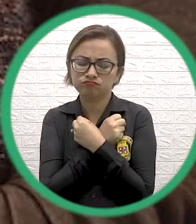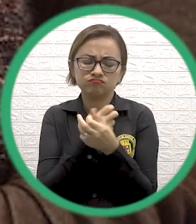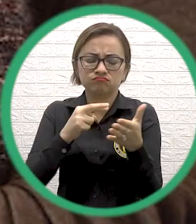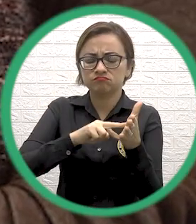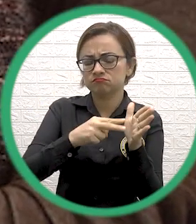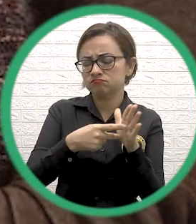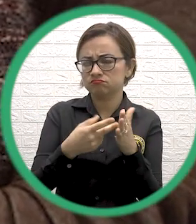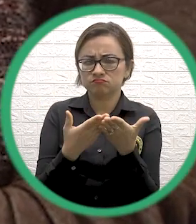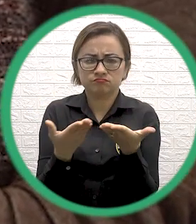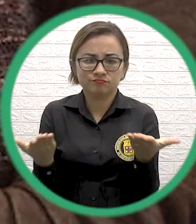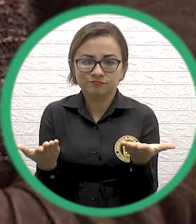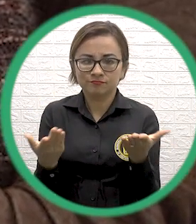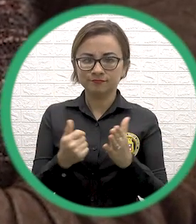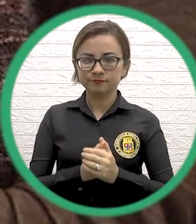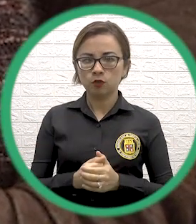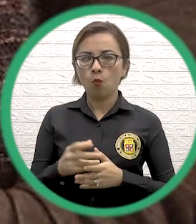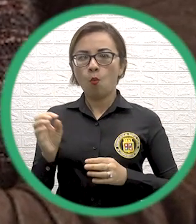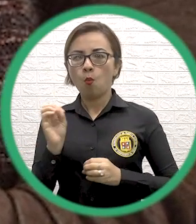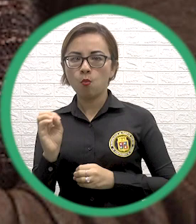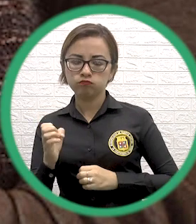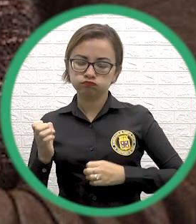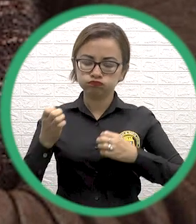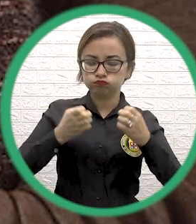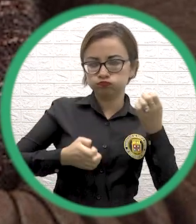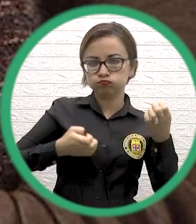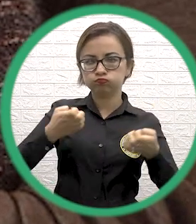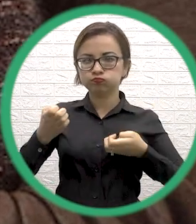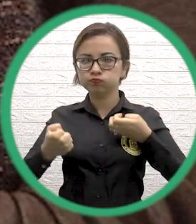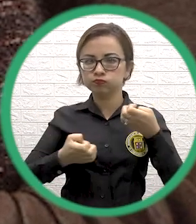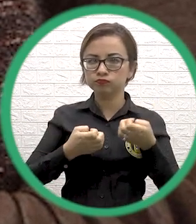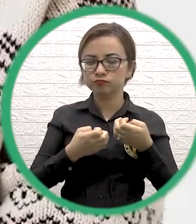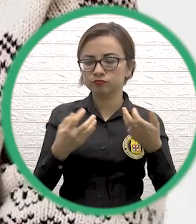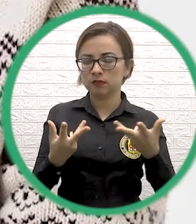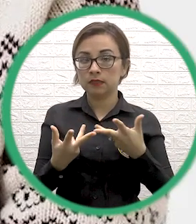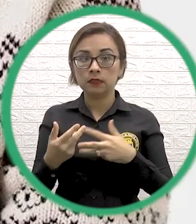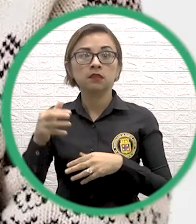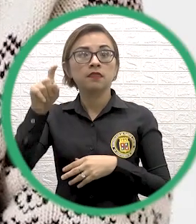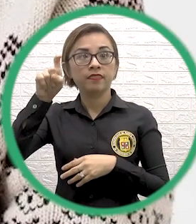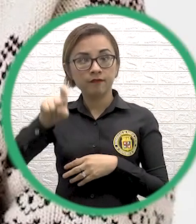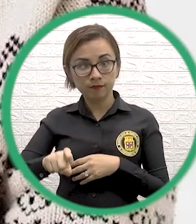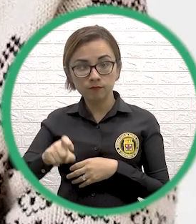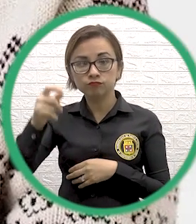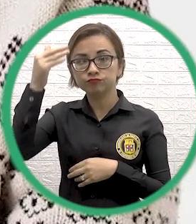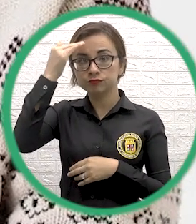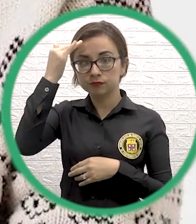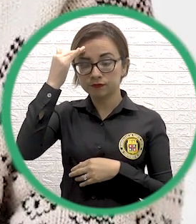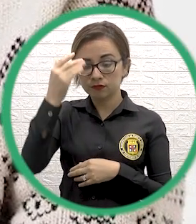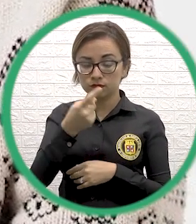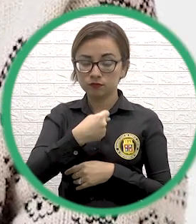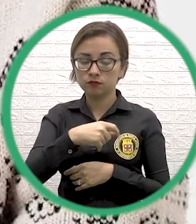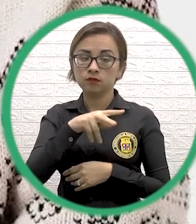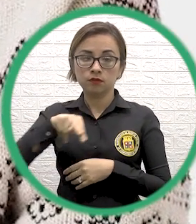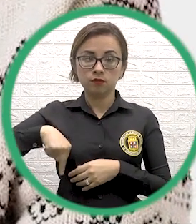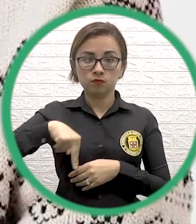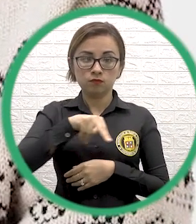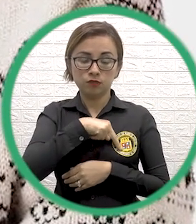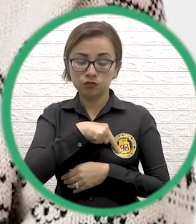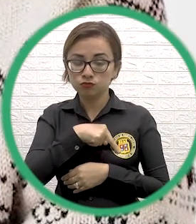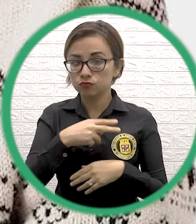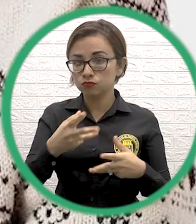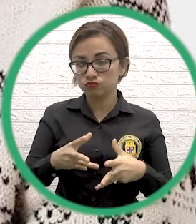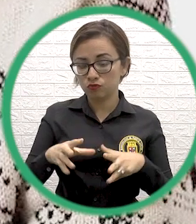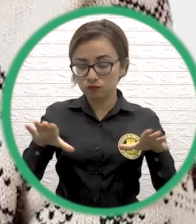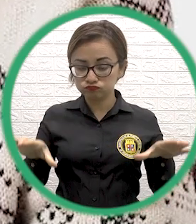Entendemos por responsabilidad afectiva o emocional el hecho de reconocer y asumir que nuestros actos causan emociones en